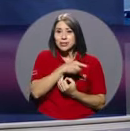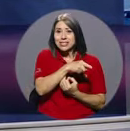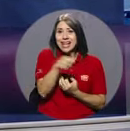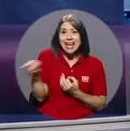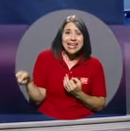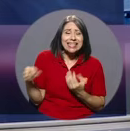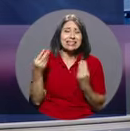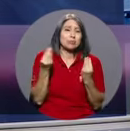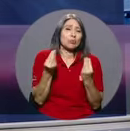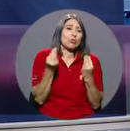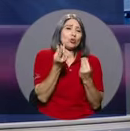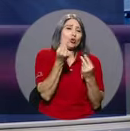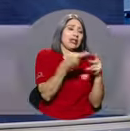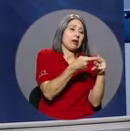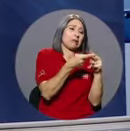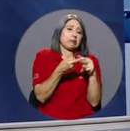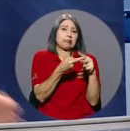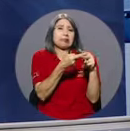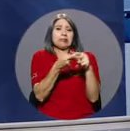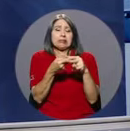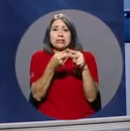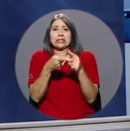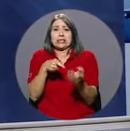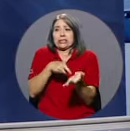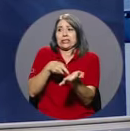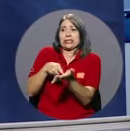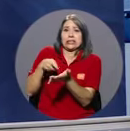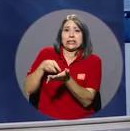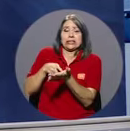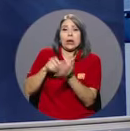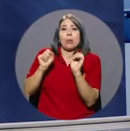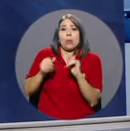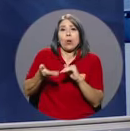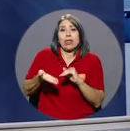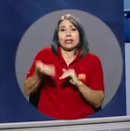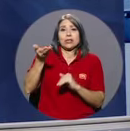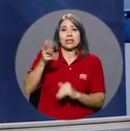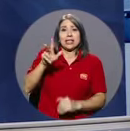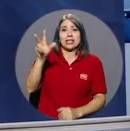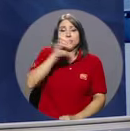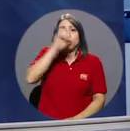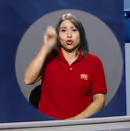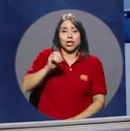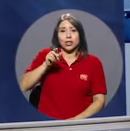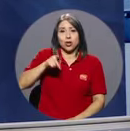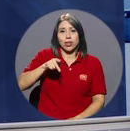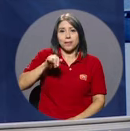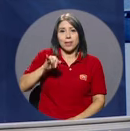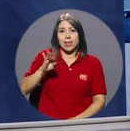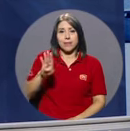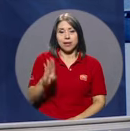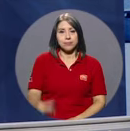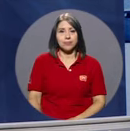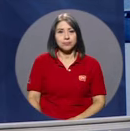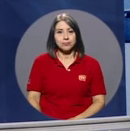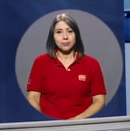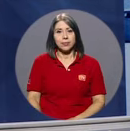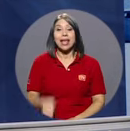un nivel de endeudamiento que podría sobrepasar el 3%, ¿sí? Del Producto Interno